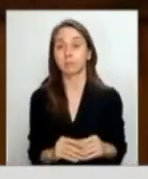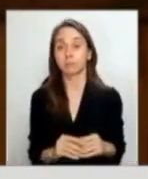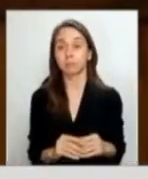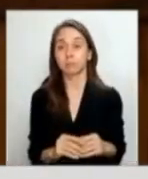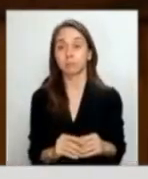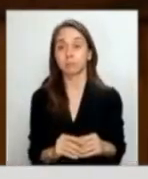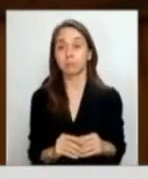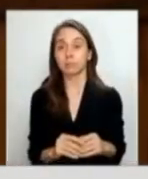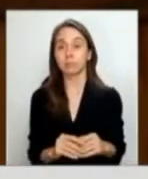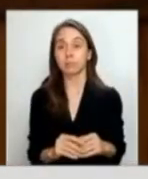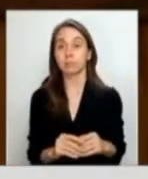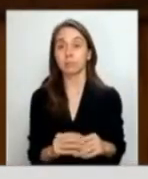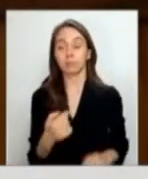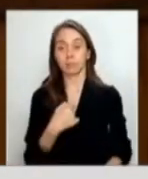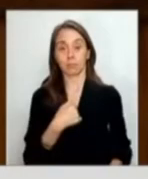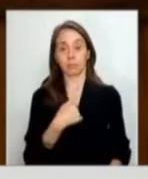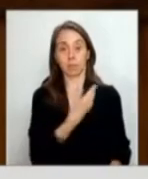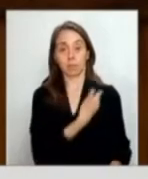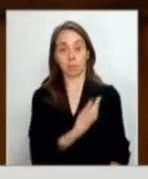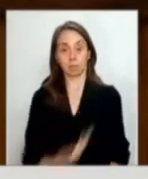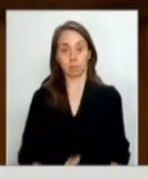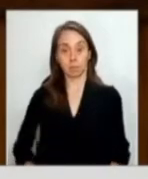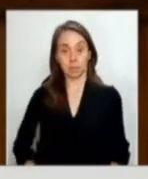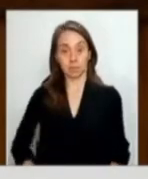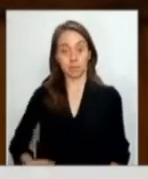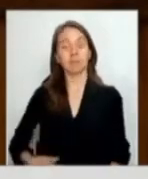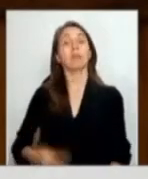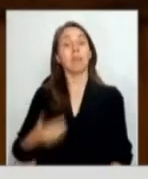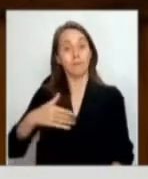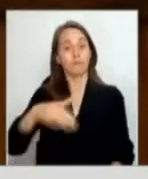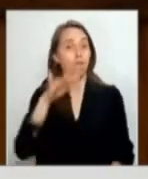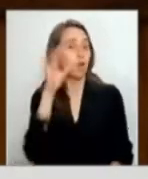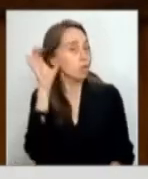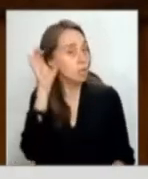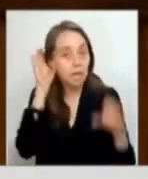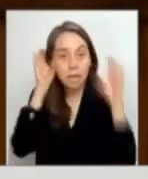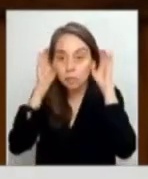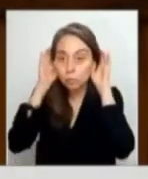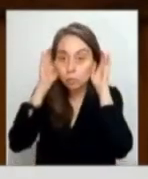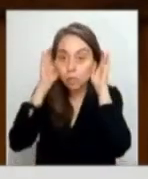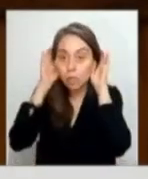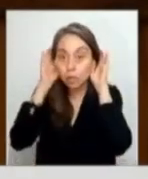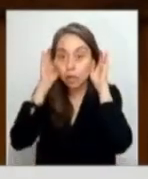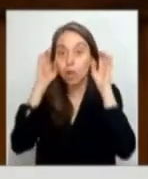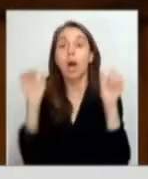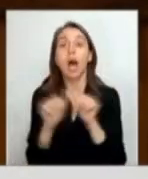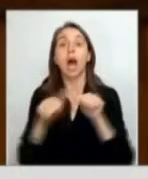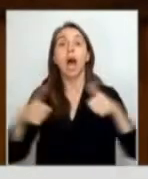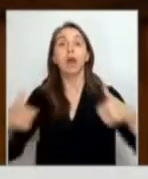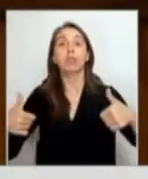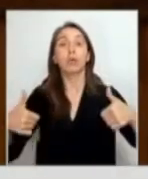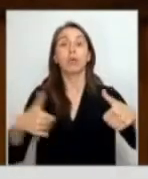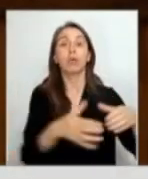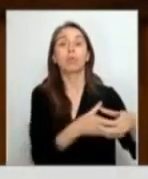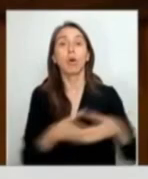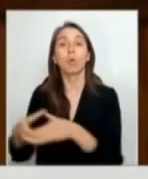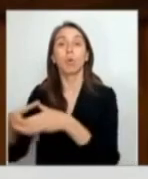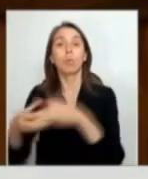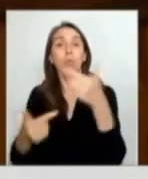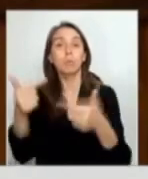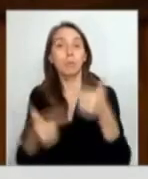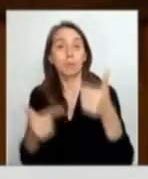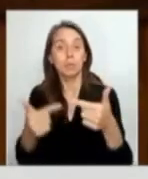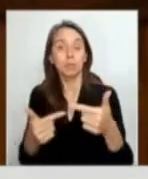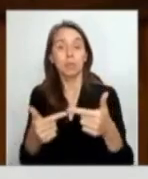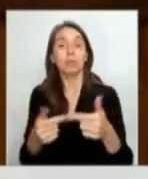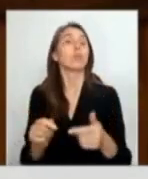Este presidente escuchará a todos los sectores políticos, y repito, a todos